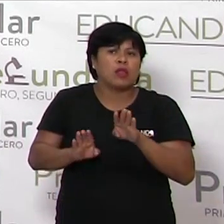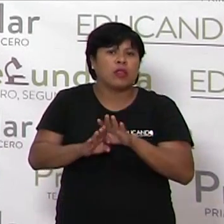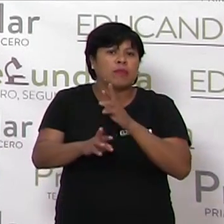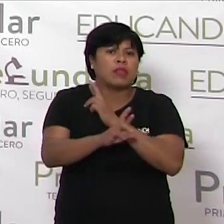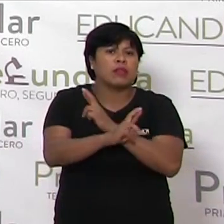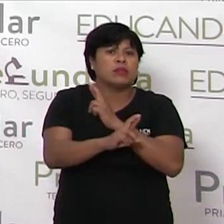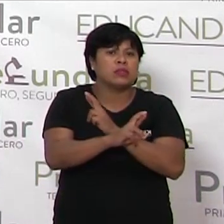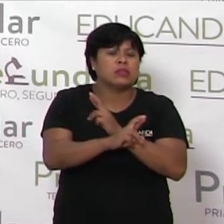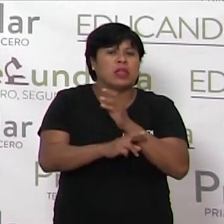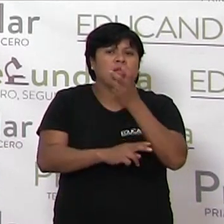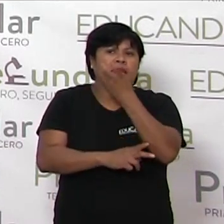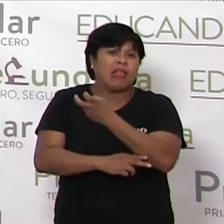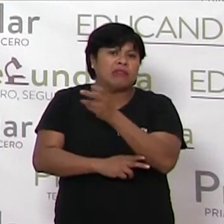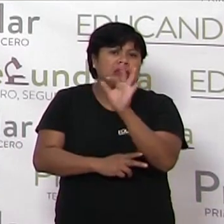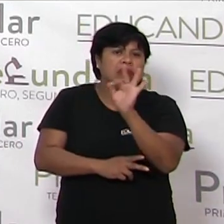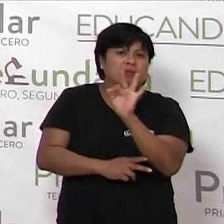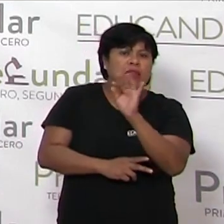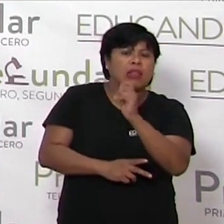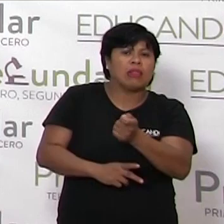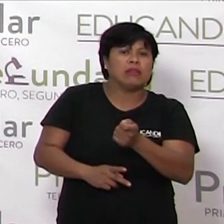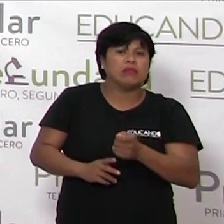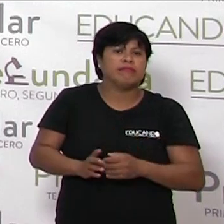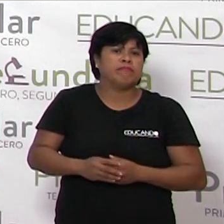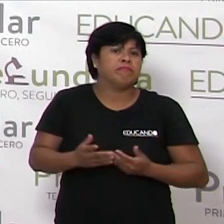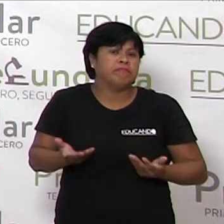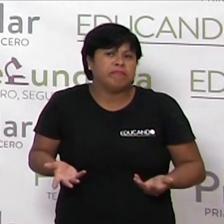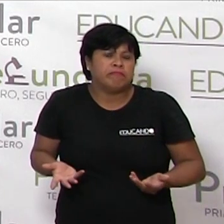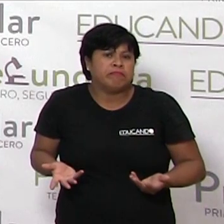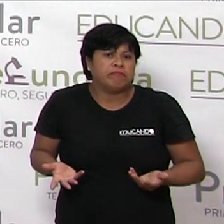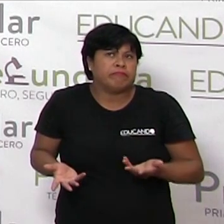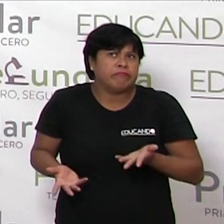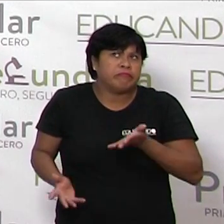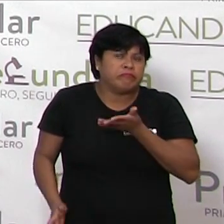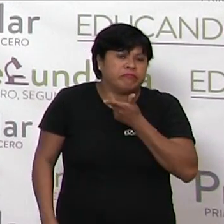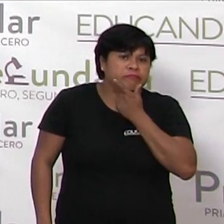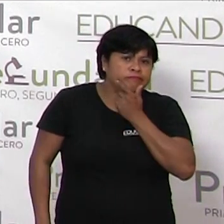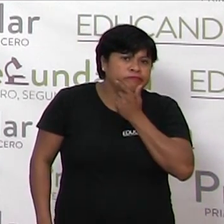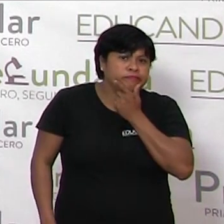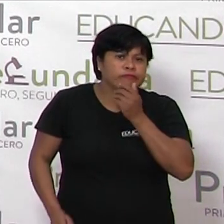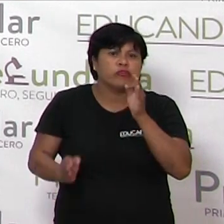vamos a ver si estamos en el receso y que estos sean, a ver,